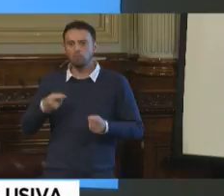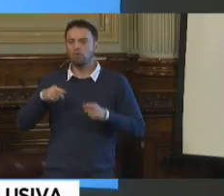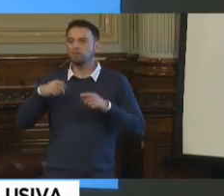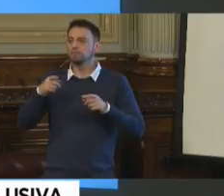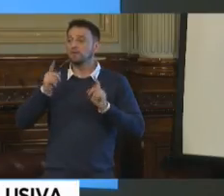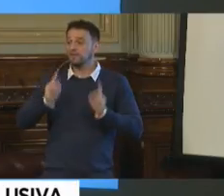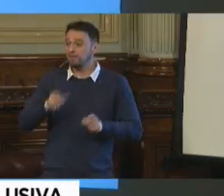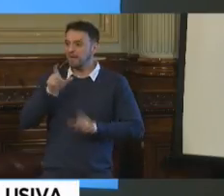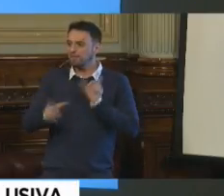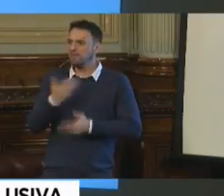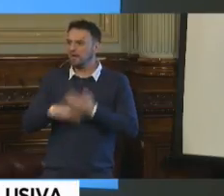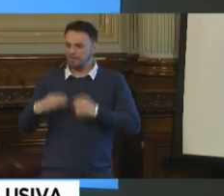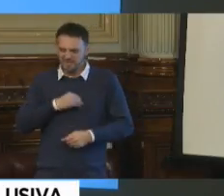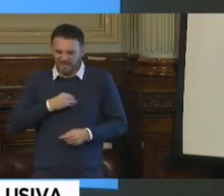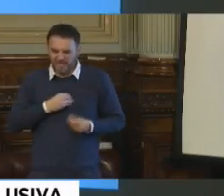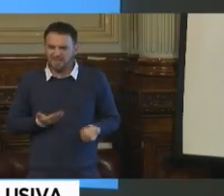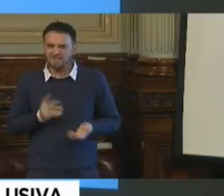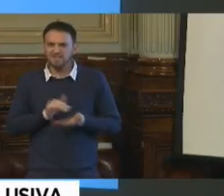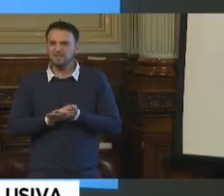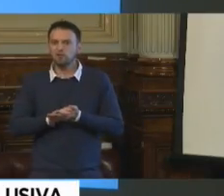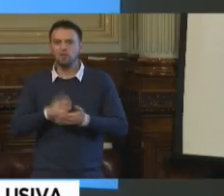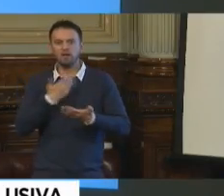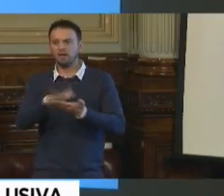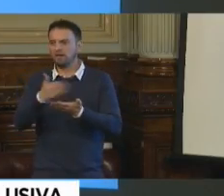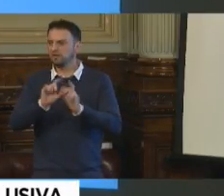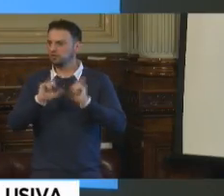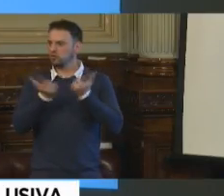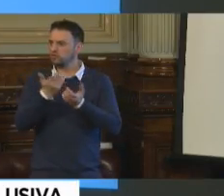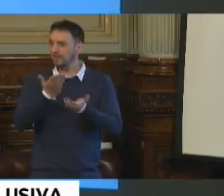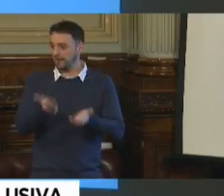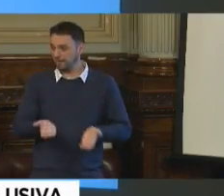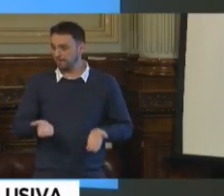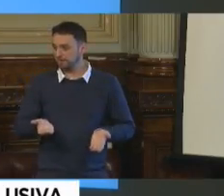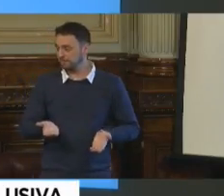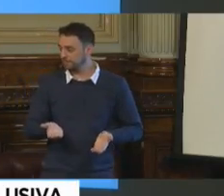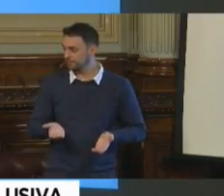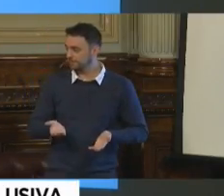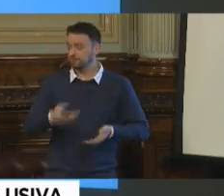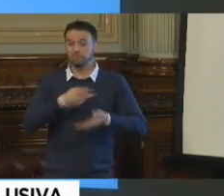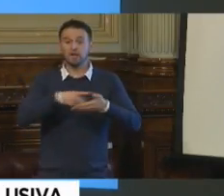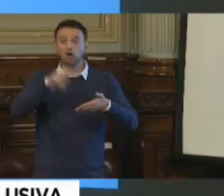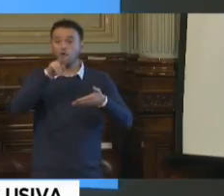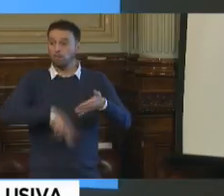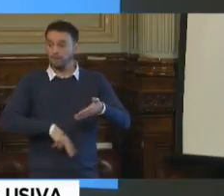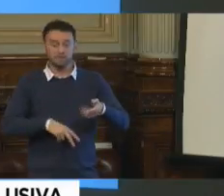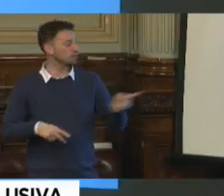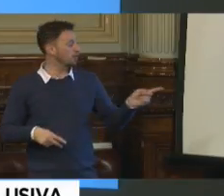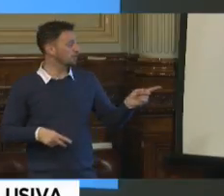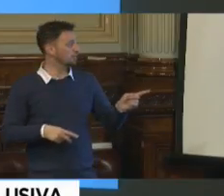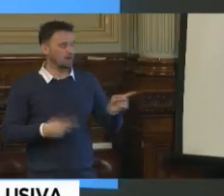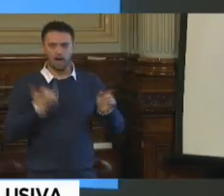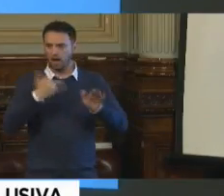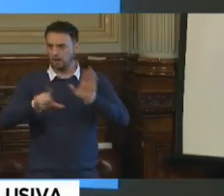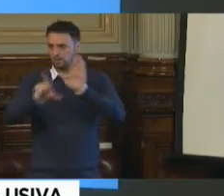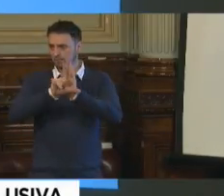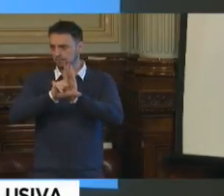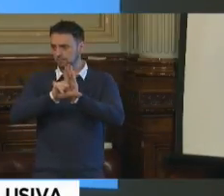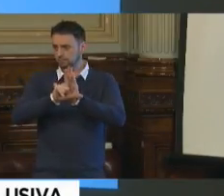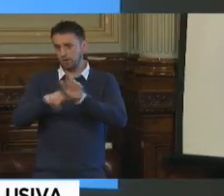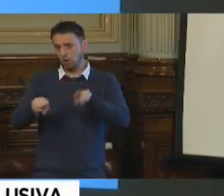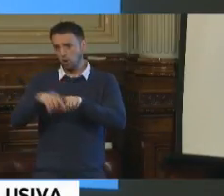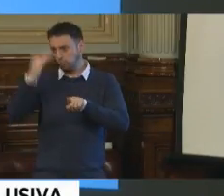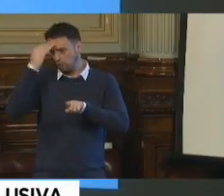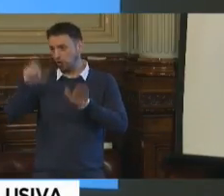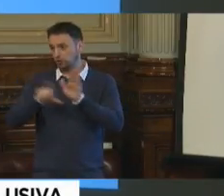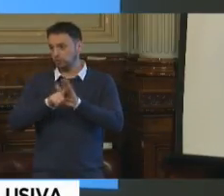como ellos perciben la relación con el resto de la sociedad la convención tiene jerarquía constitucional